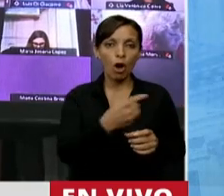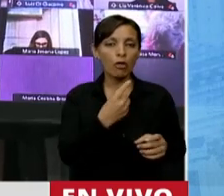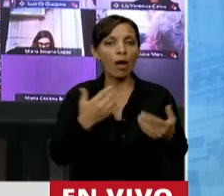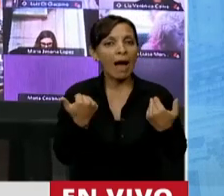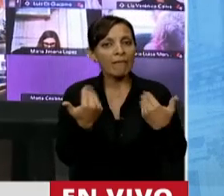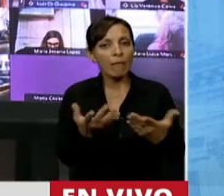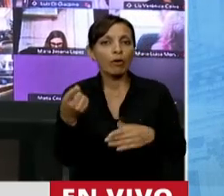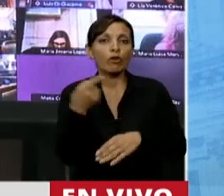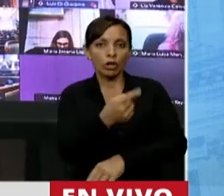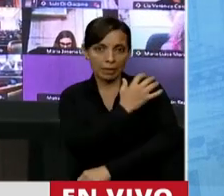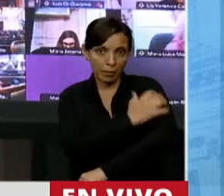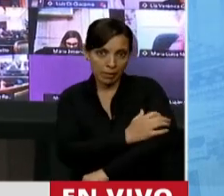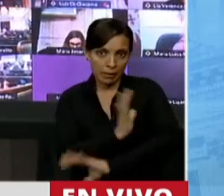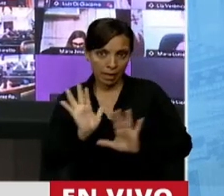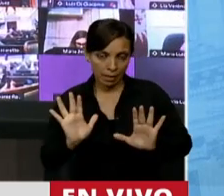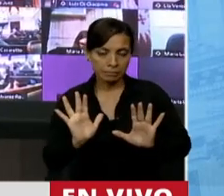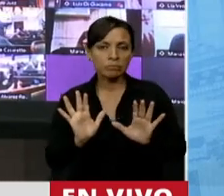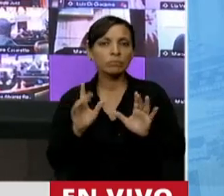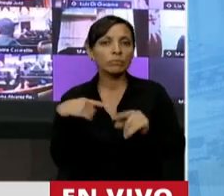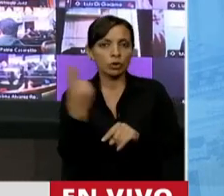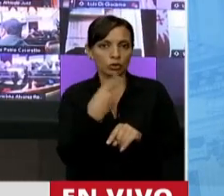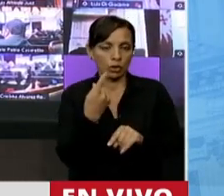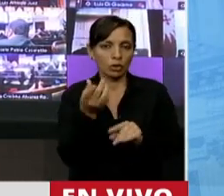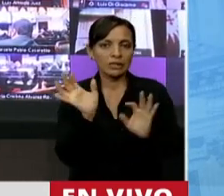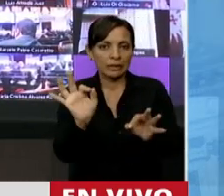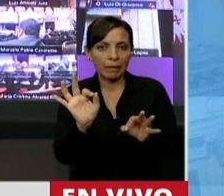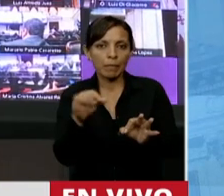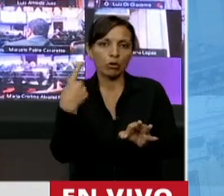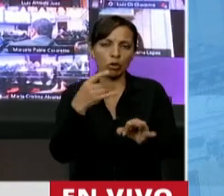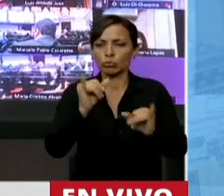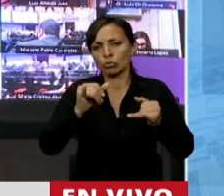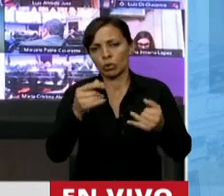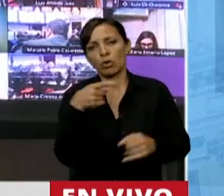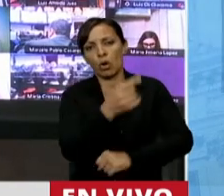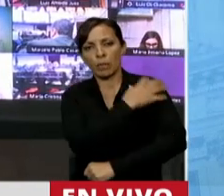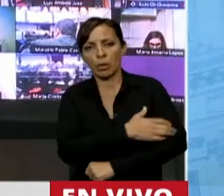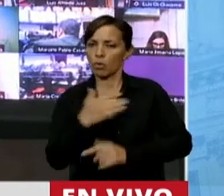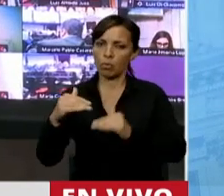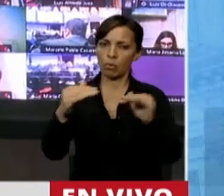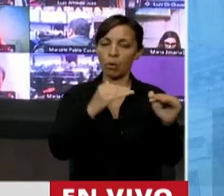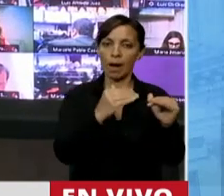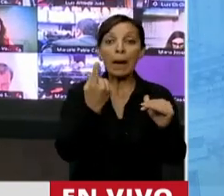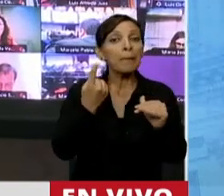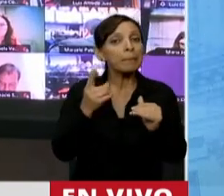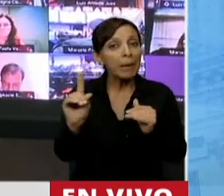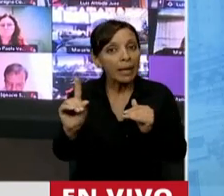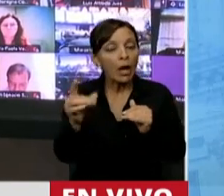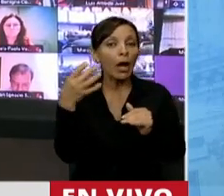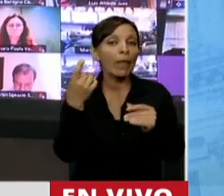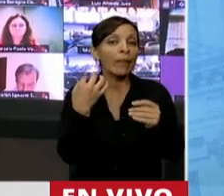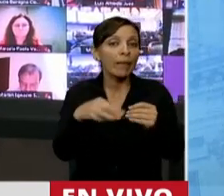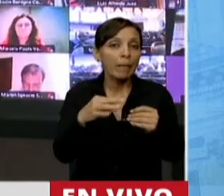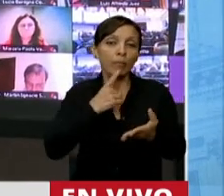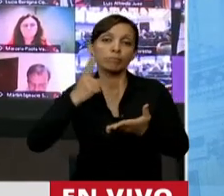favor de combatir la pobreza. Es un discurso en el cual parecería que tenemos un consenso total. Pero cuando hay que pasar de la